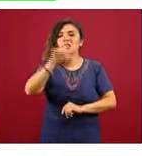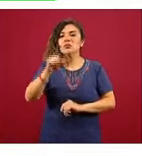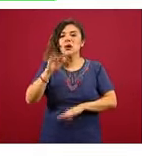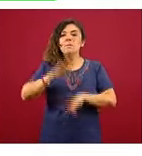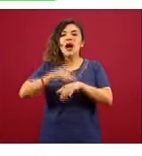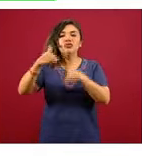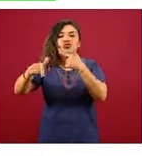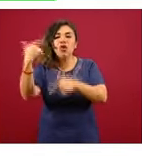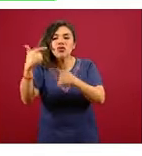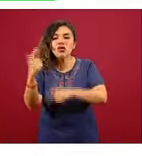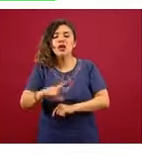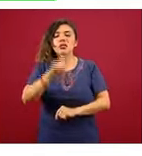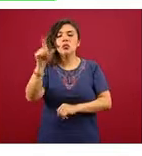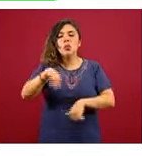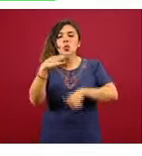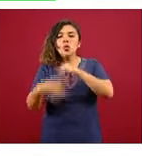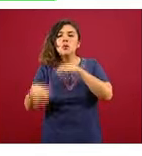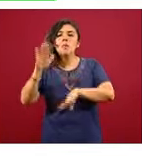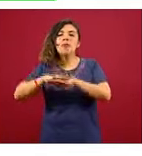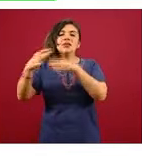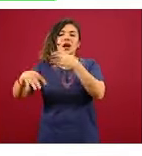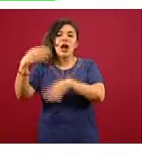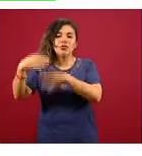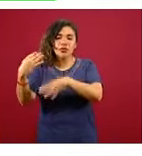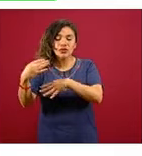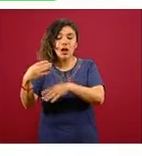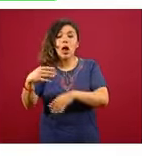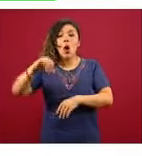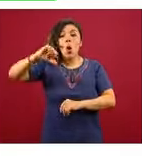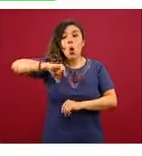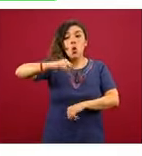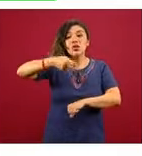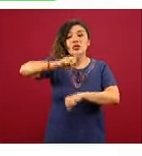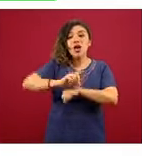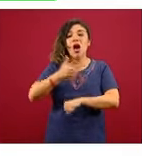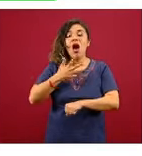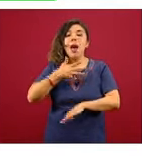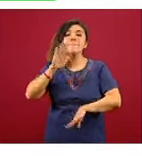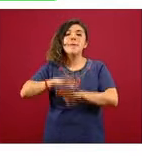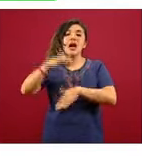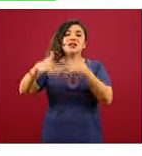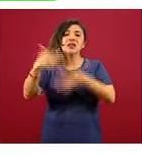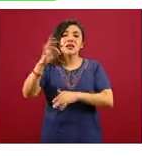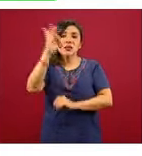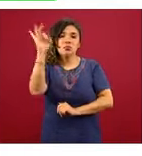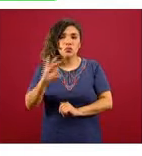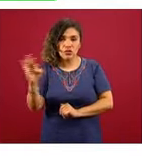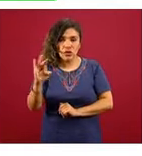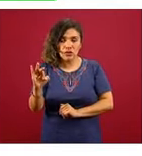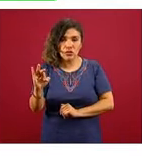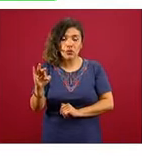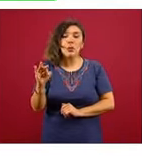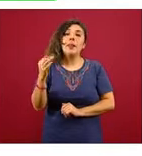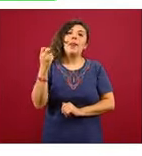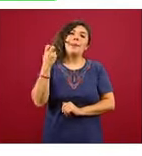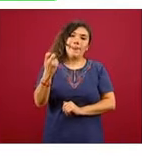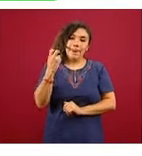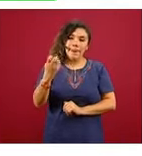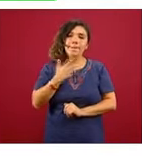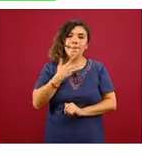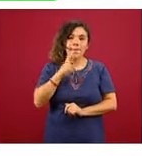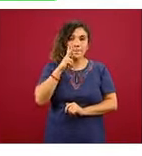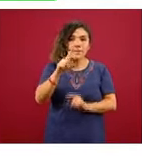de más 12, el último fue de más 14, el día de hoy está en más 15% y estamos con la